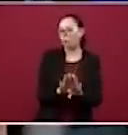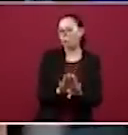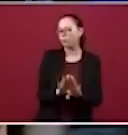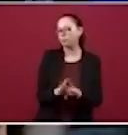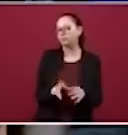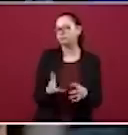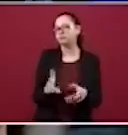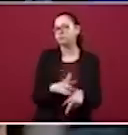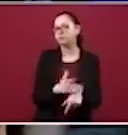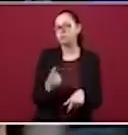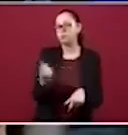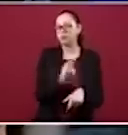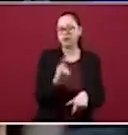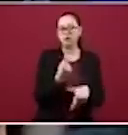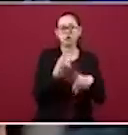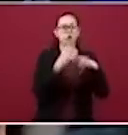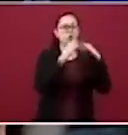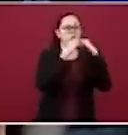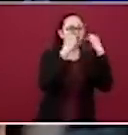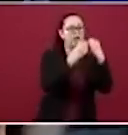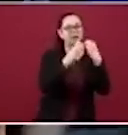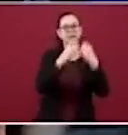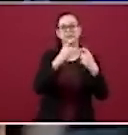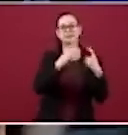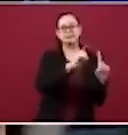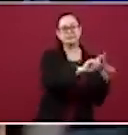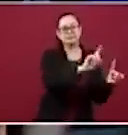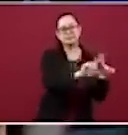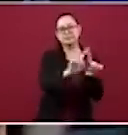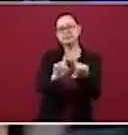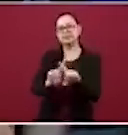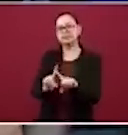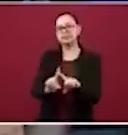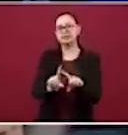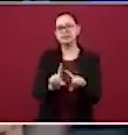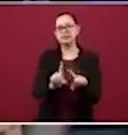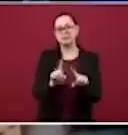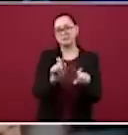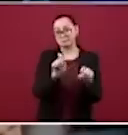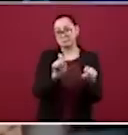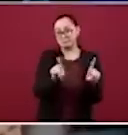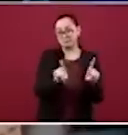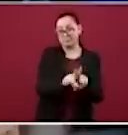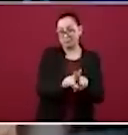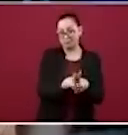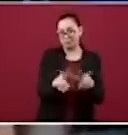hay muchas organizaciones que incluso también se vinculaban con el sector público,